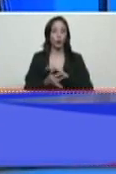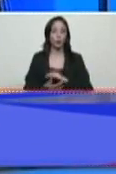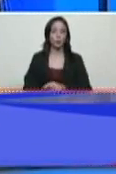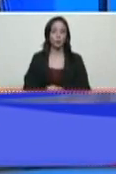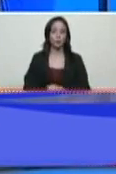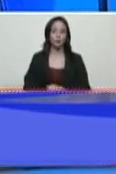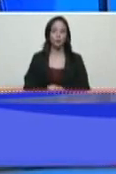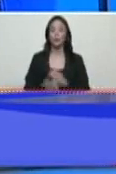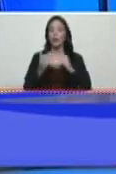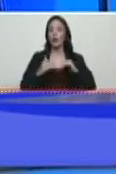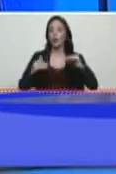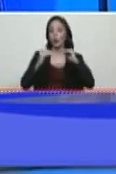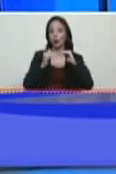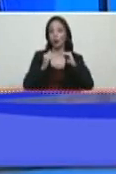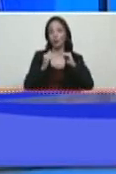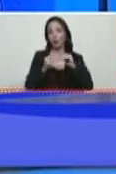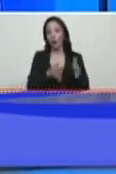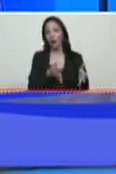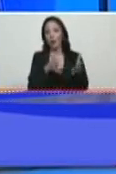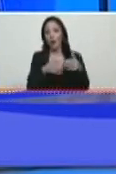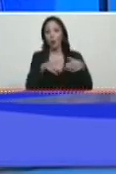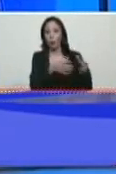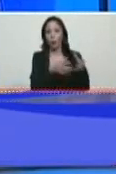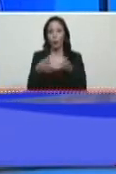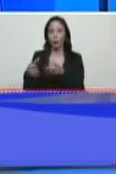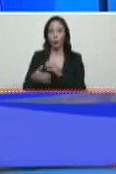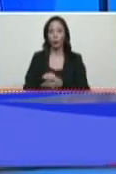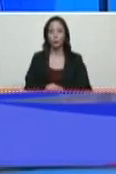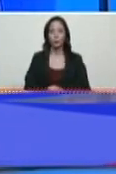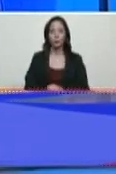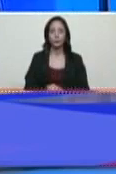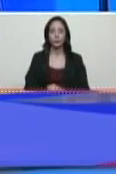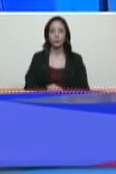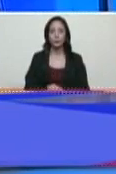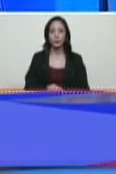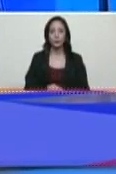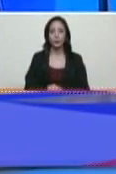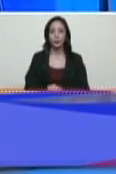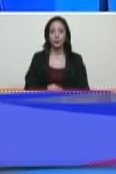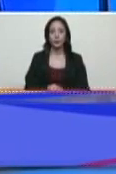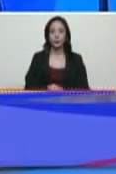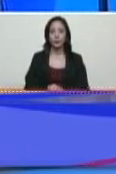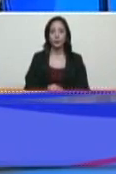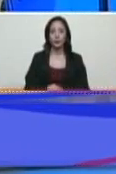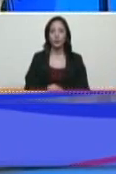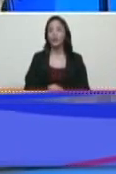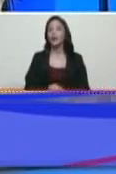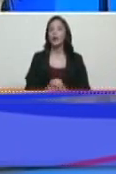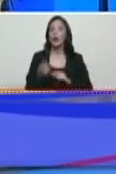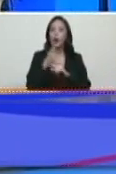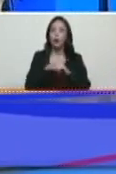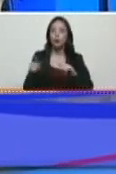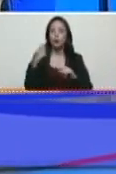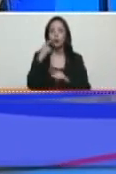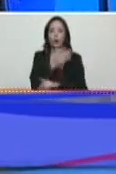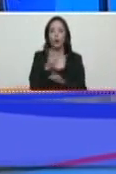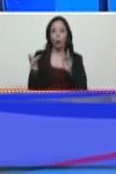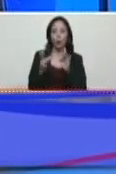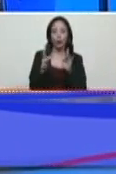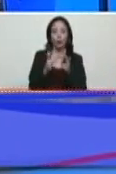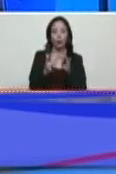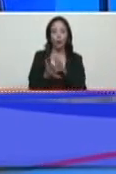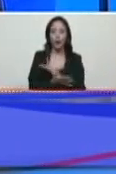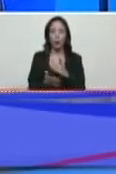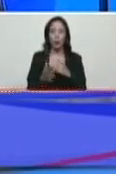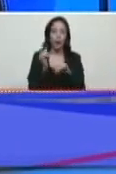un empate allí, ganaron los simuladores y Codex. Y además desarrollar un robot digital que atienda vía web y vía